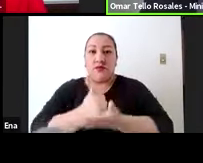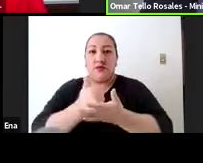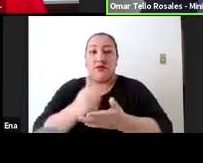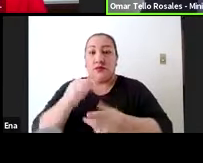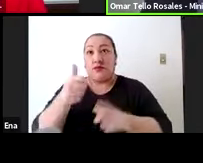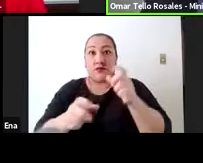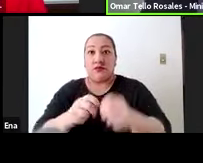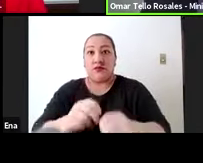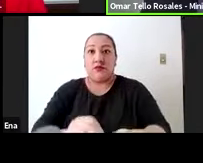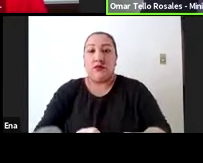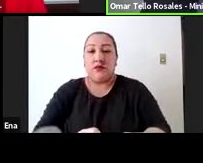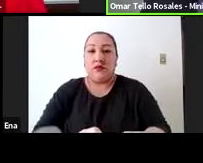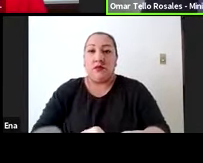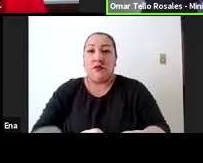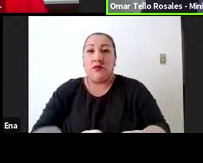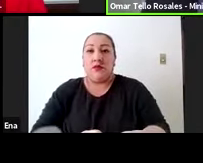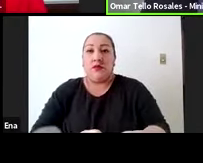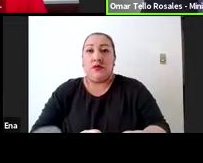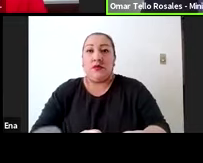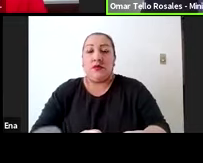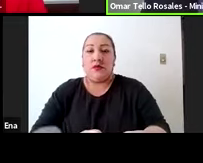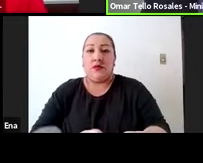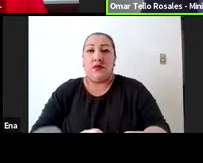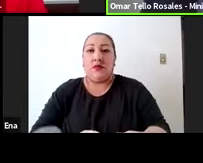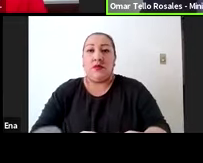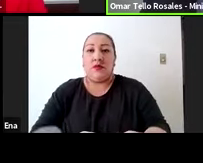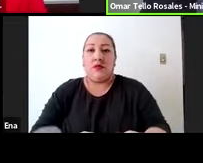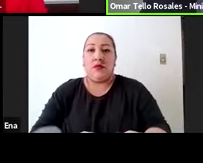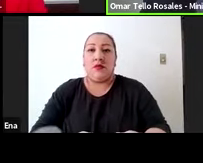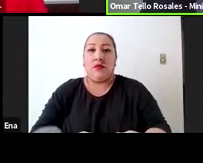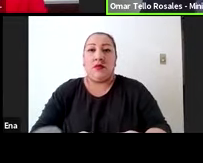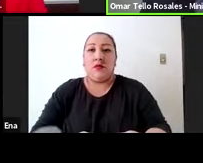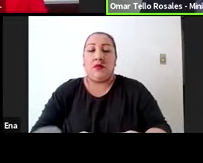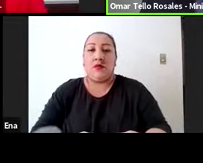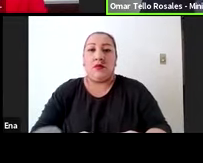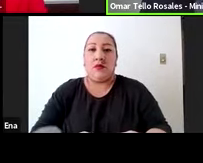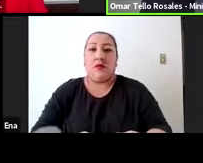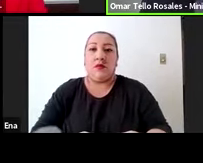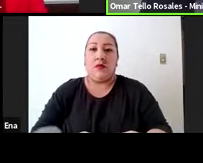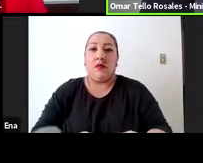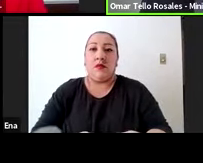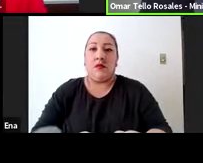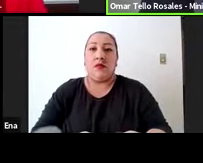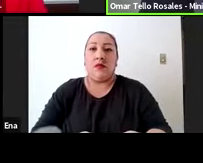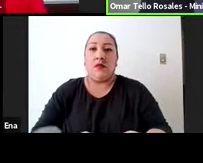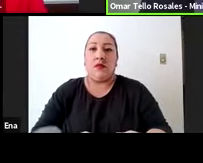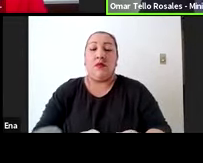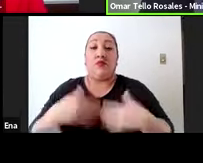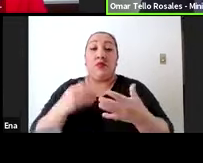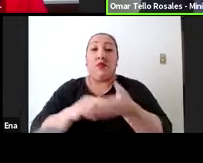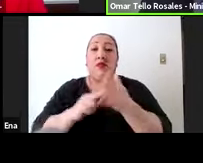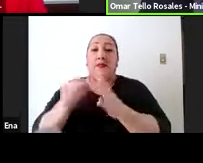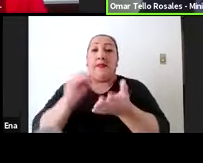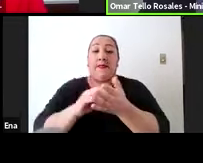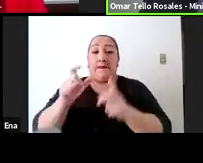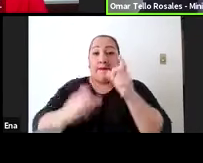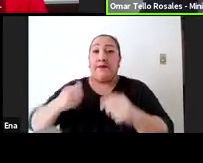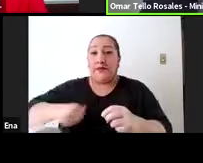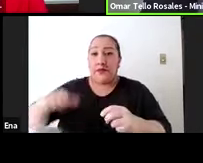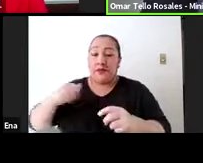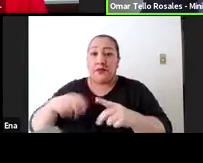funcionario de manera directa, pero también puede darse el caso de que esto haya sido dispuesto por la autoridad superior, llámese alcalde o algún